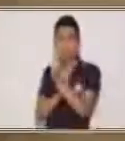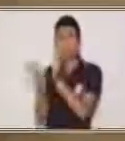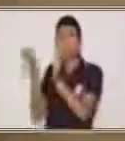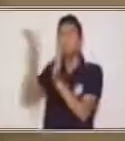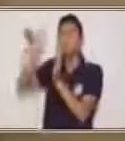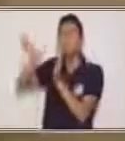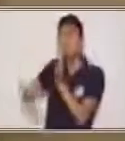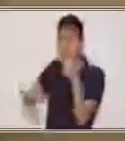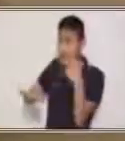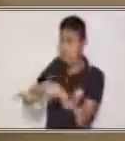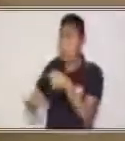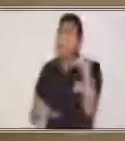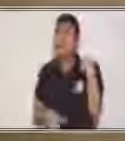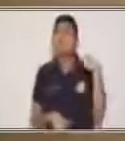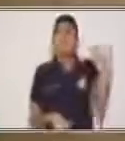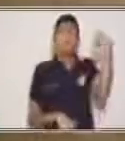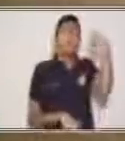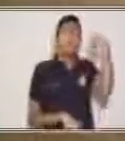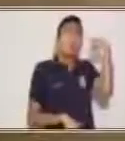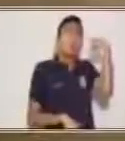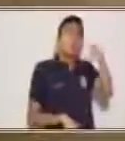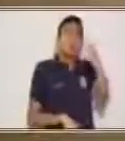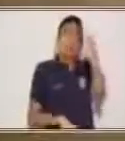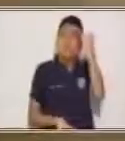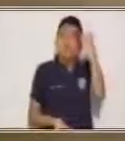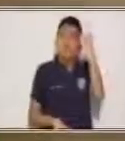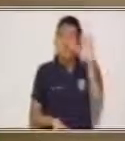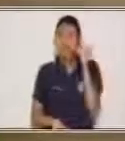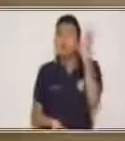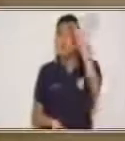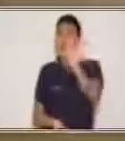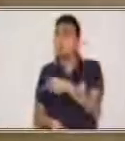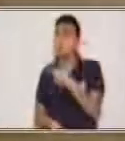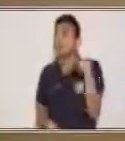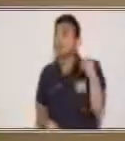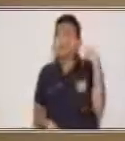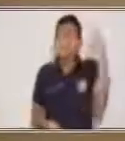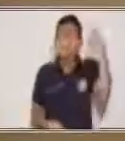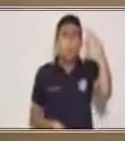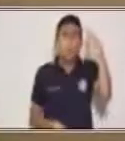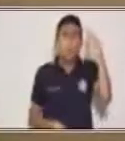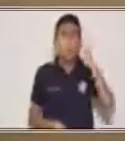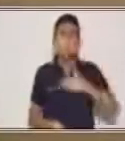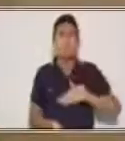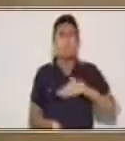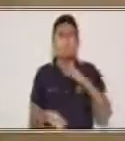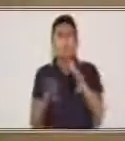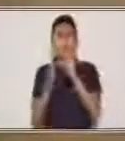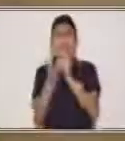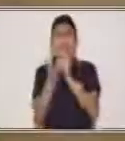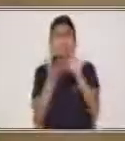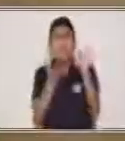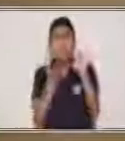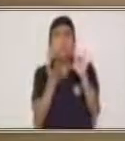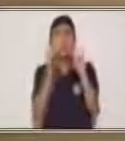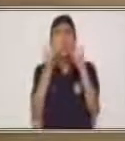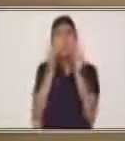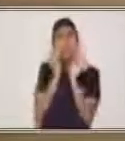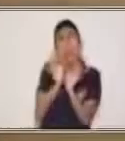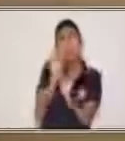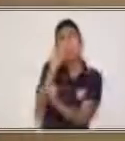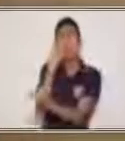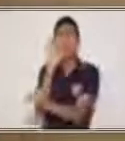de, porque aquí ya vas a tener la información completa. Entonces, hagamos el ejercicio. Diversidad cultural.